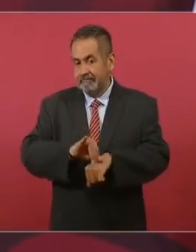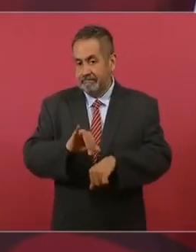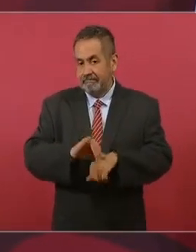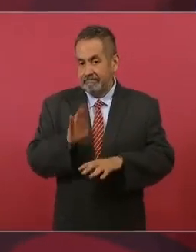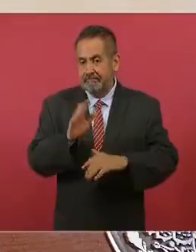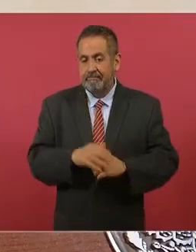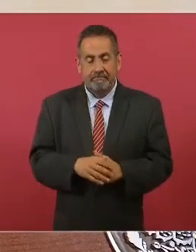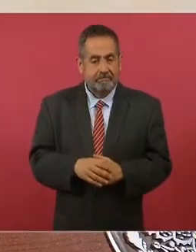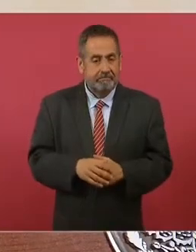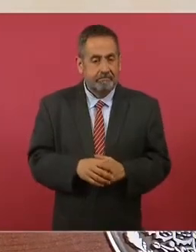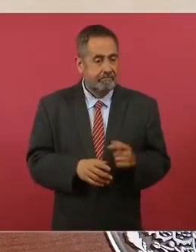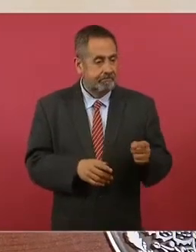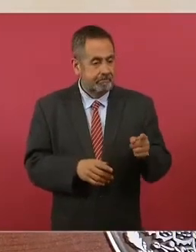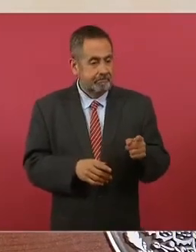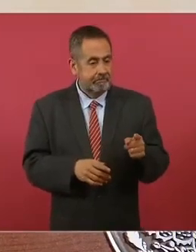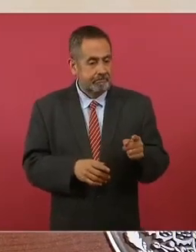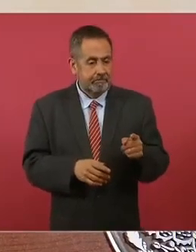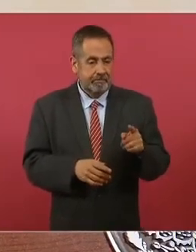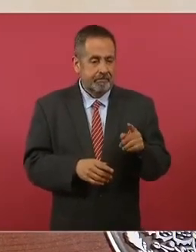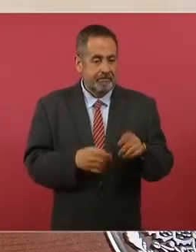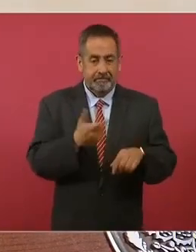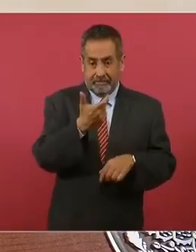la mamá y el papá del diablo.